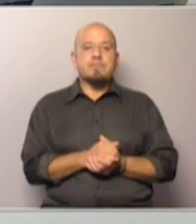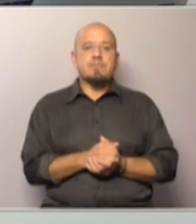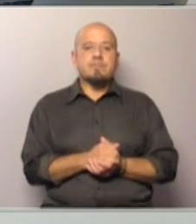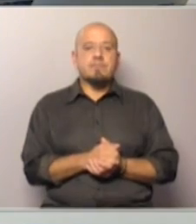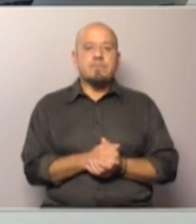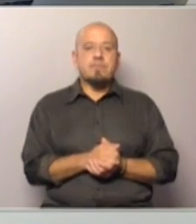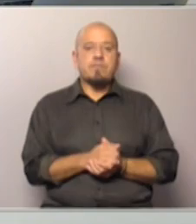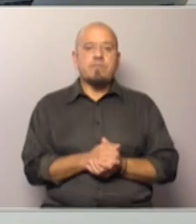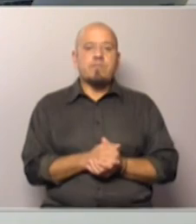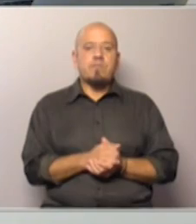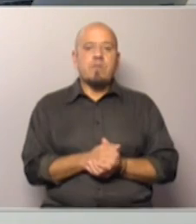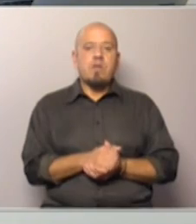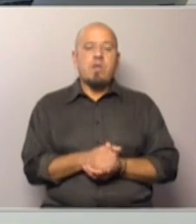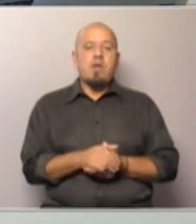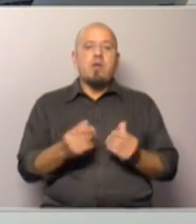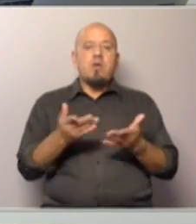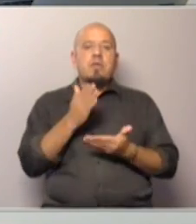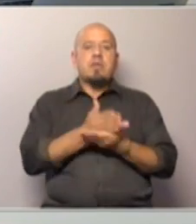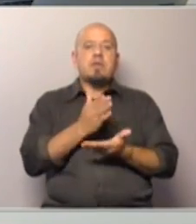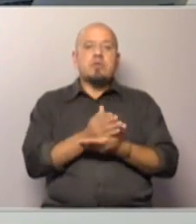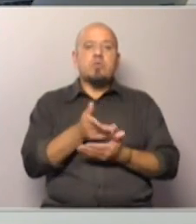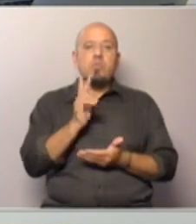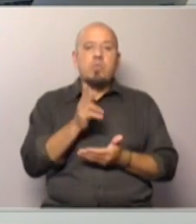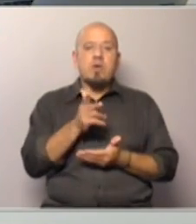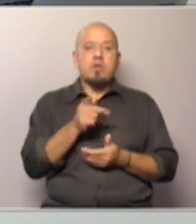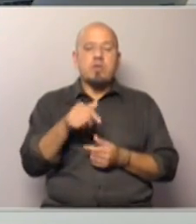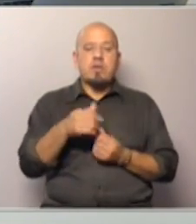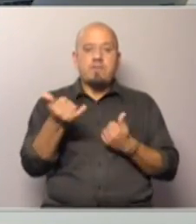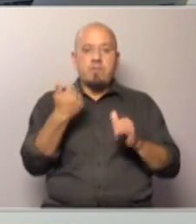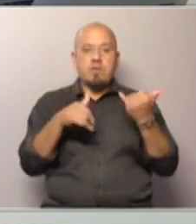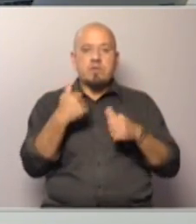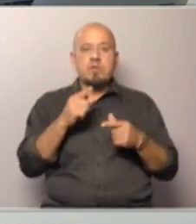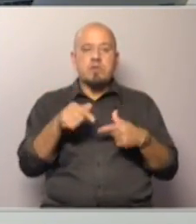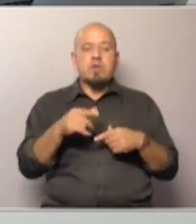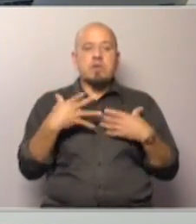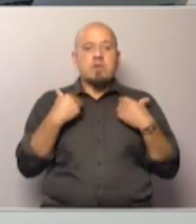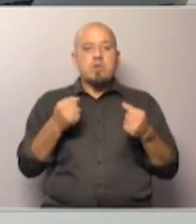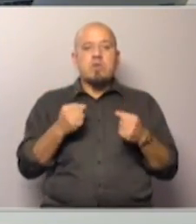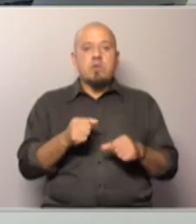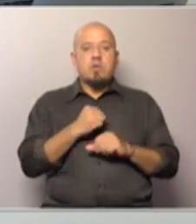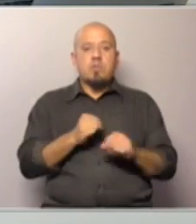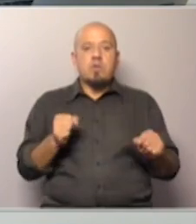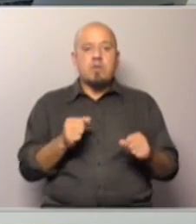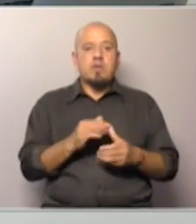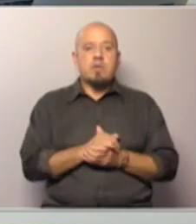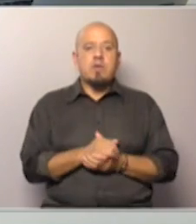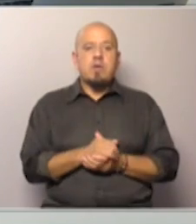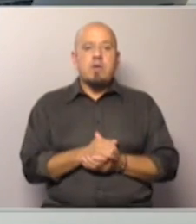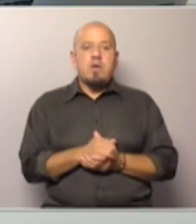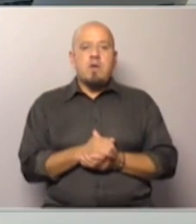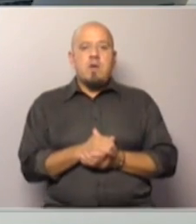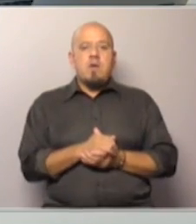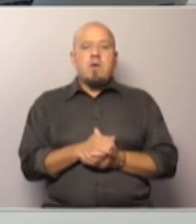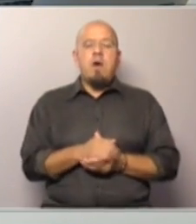Ahora tendremos una perspectiva desde el campo de los derechos humanos de esta información que es sanitaria, pero que puede ameritar otras lecturas, Pilar. Sí,